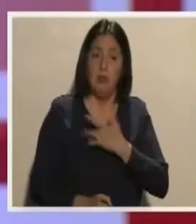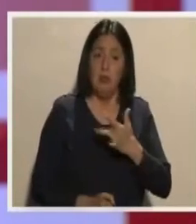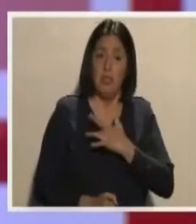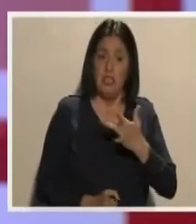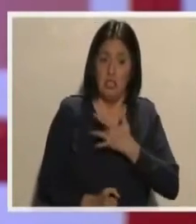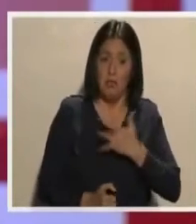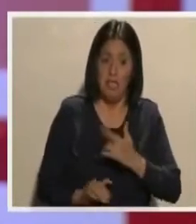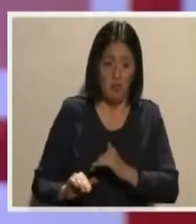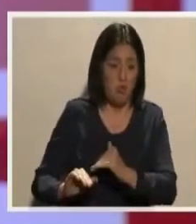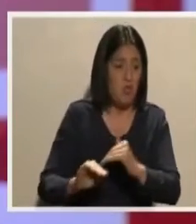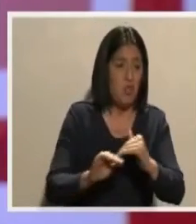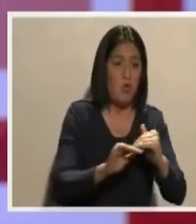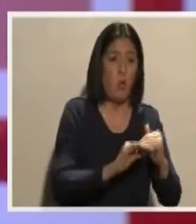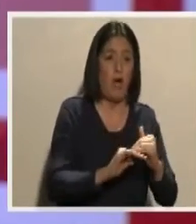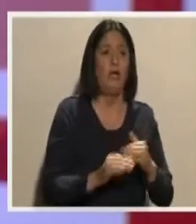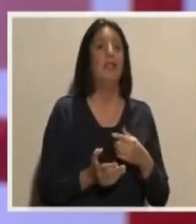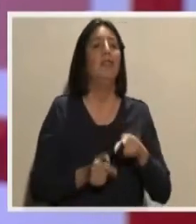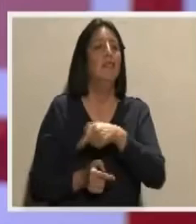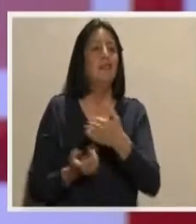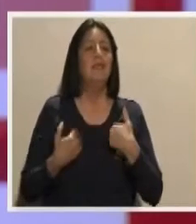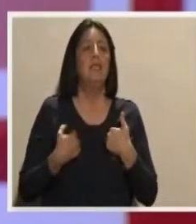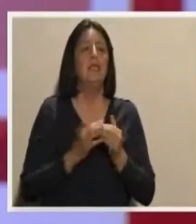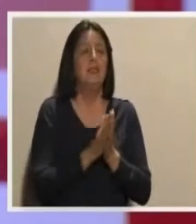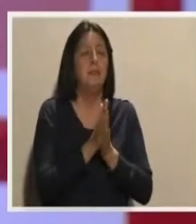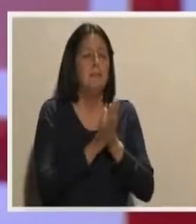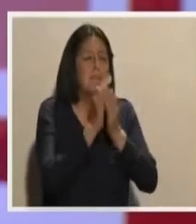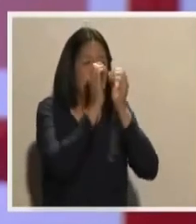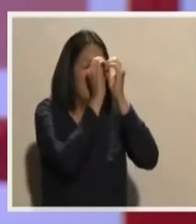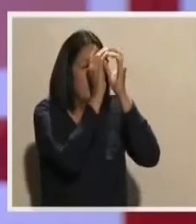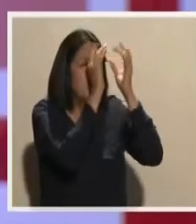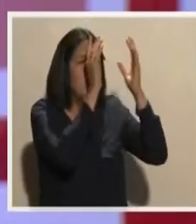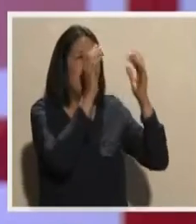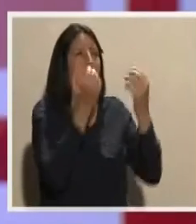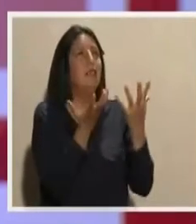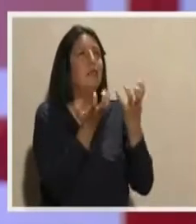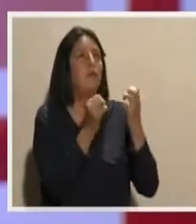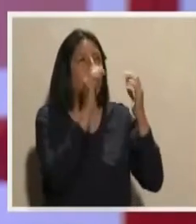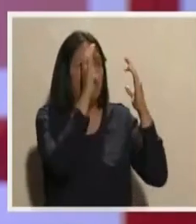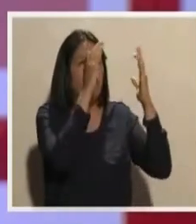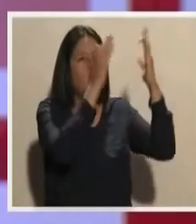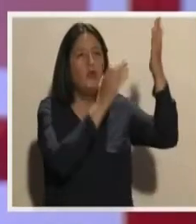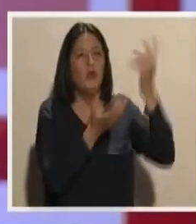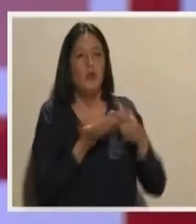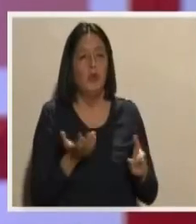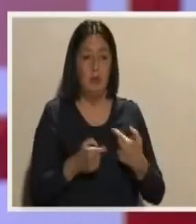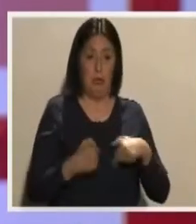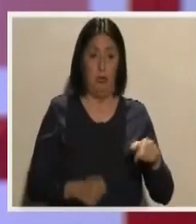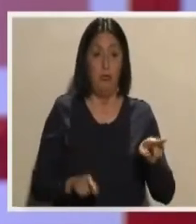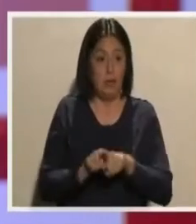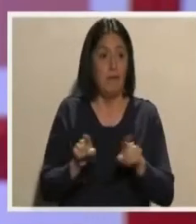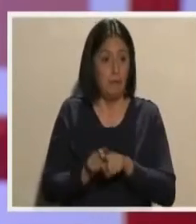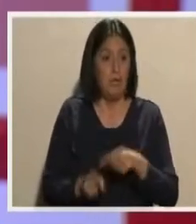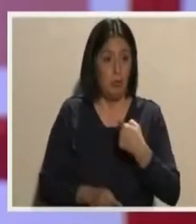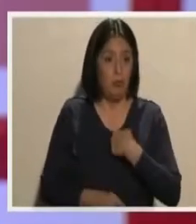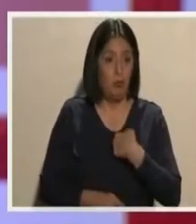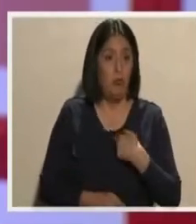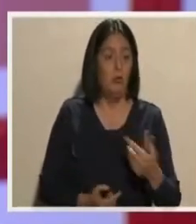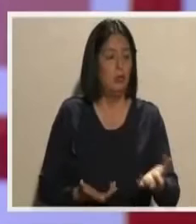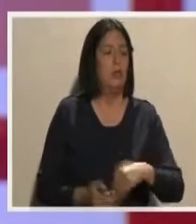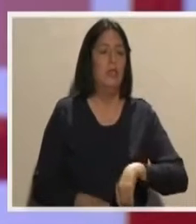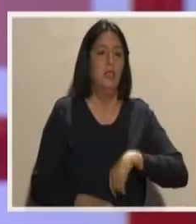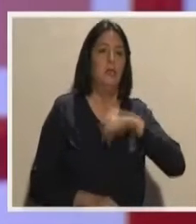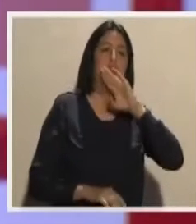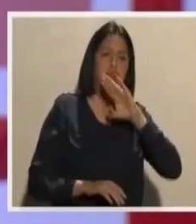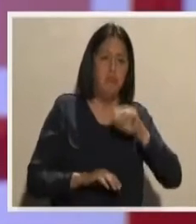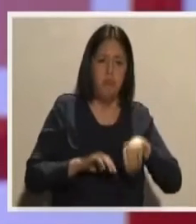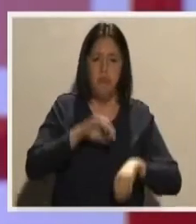común. Tienen ilusión y esperanza en el futuro, pero he recogido también la